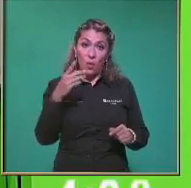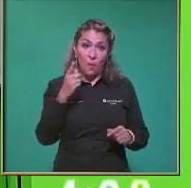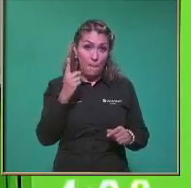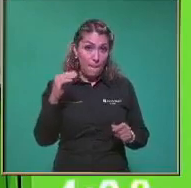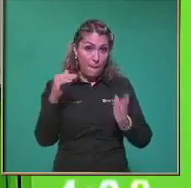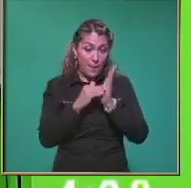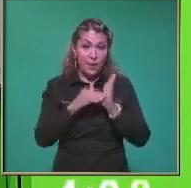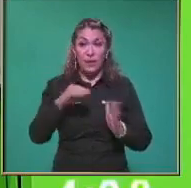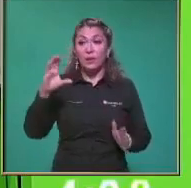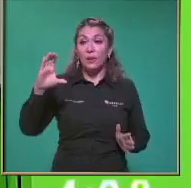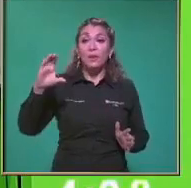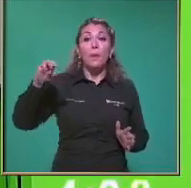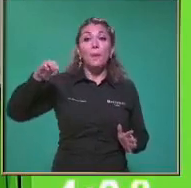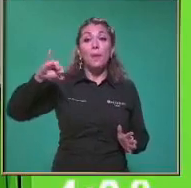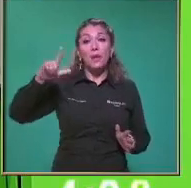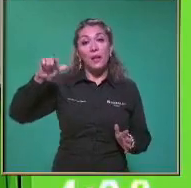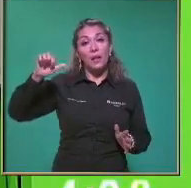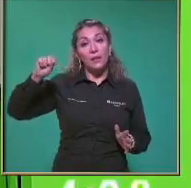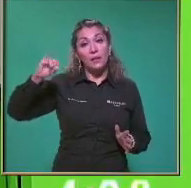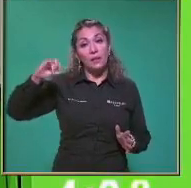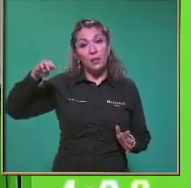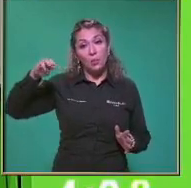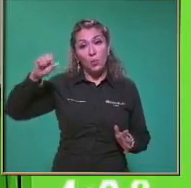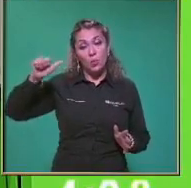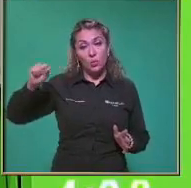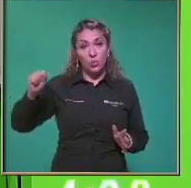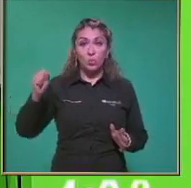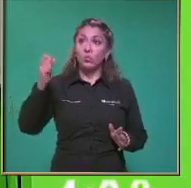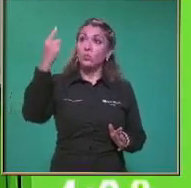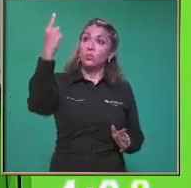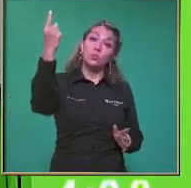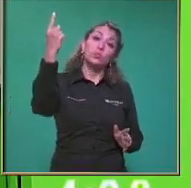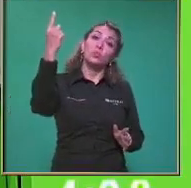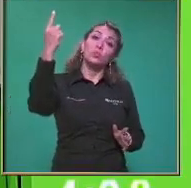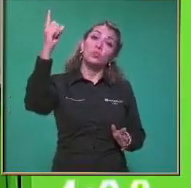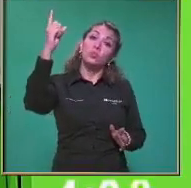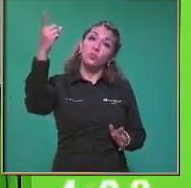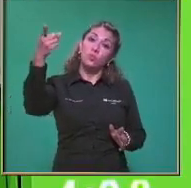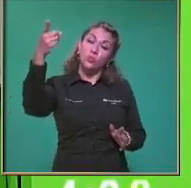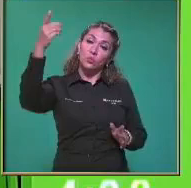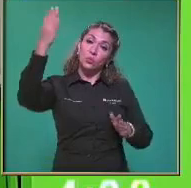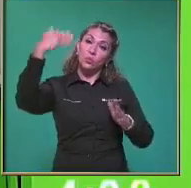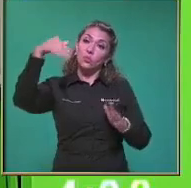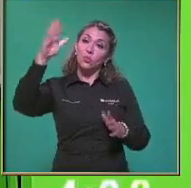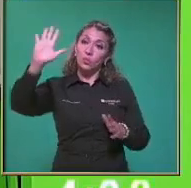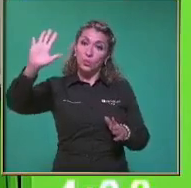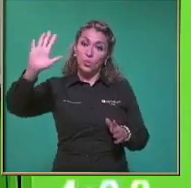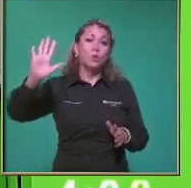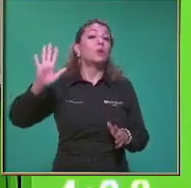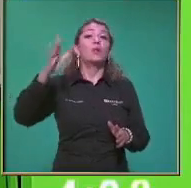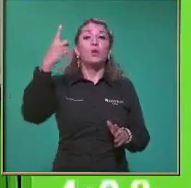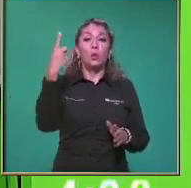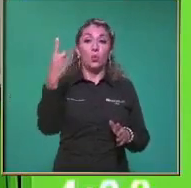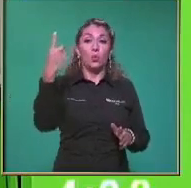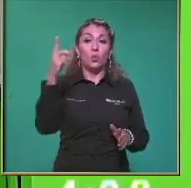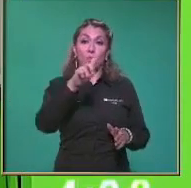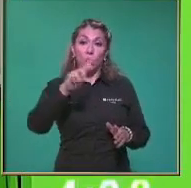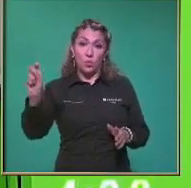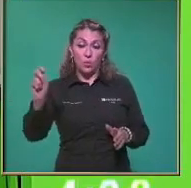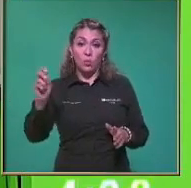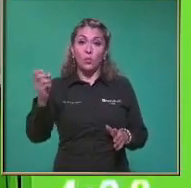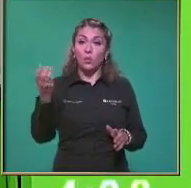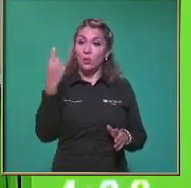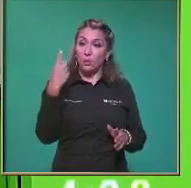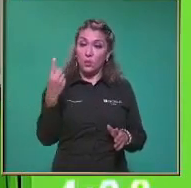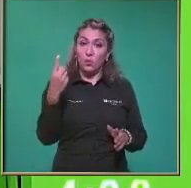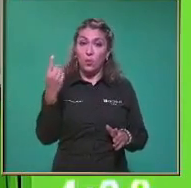10 como denominador, ¿sí? Es decir, un décimo es 1 sobre 10, un centésimo es 1 sobre 100,